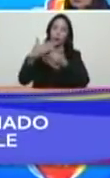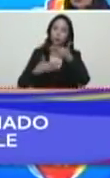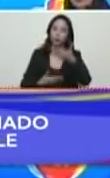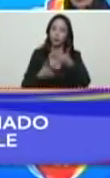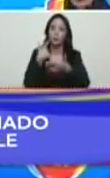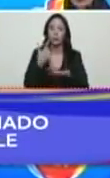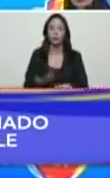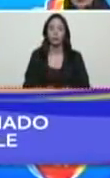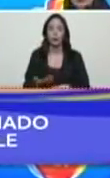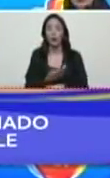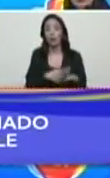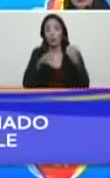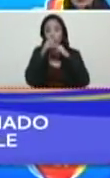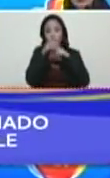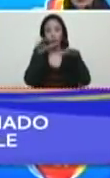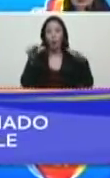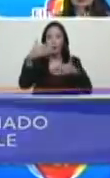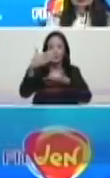Viene con un buen mensaje.